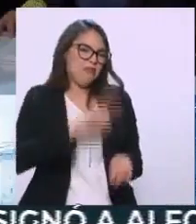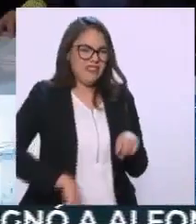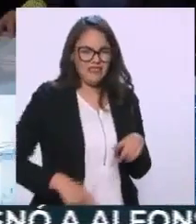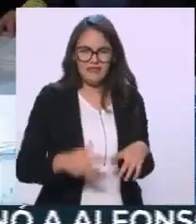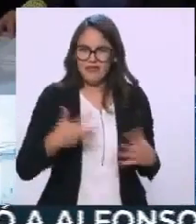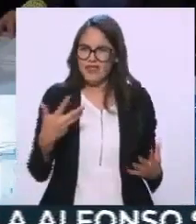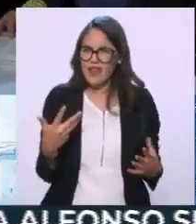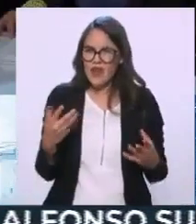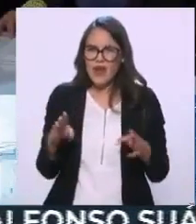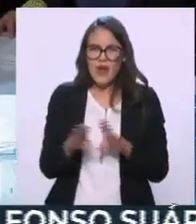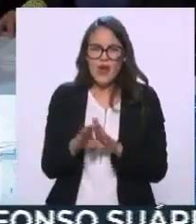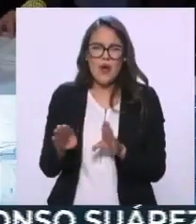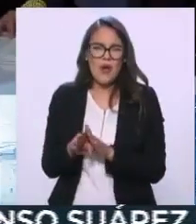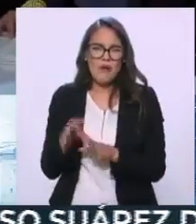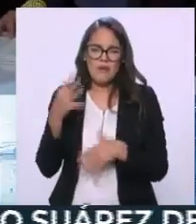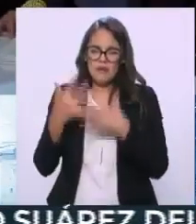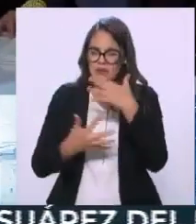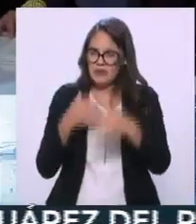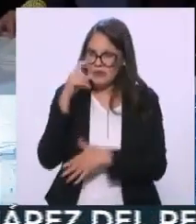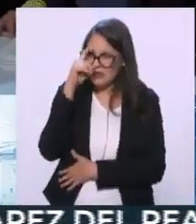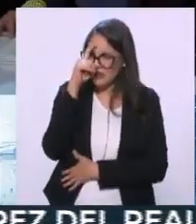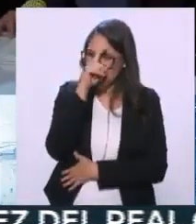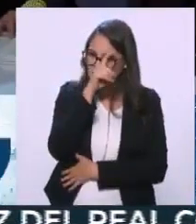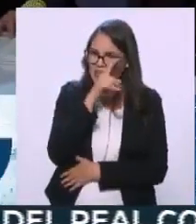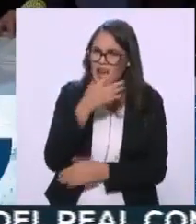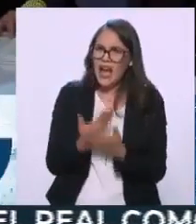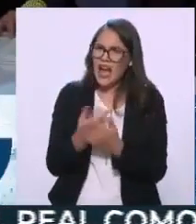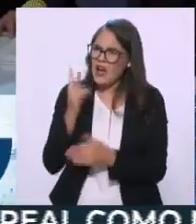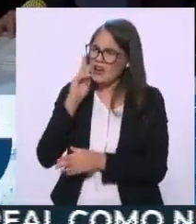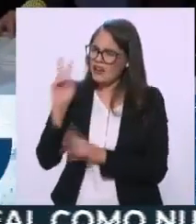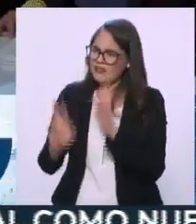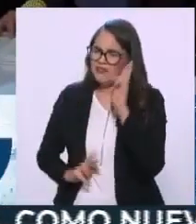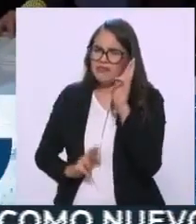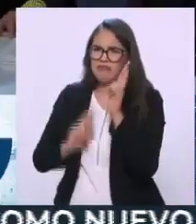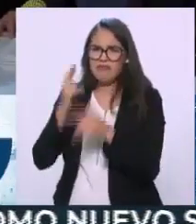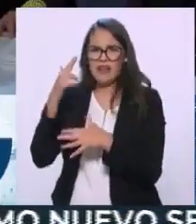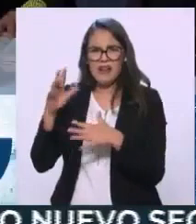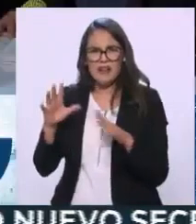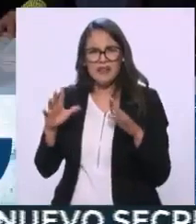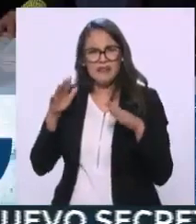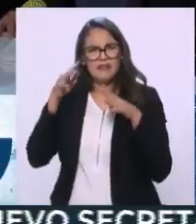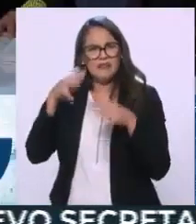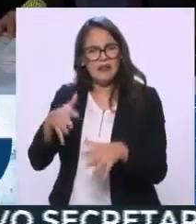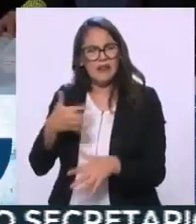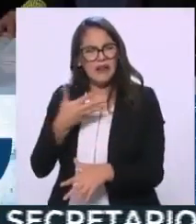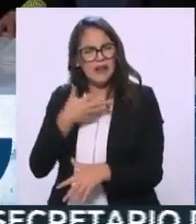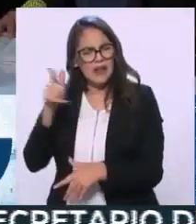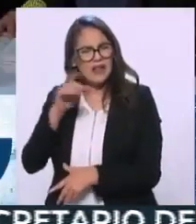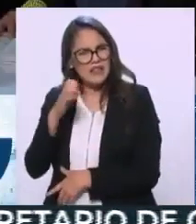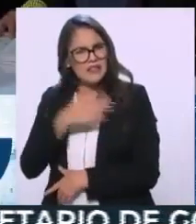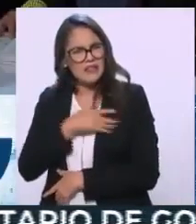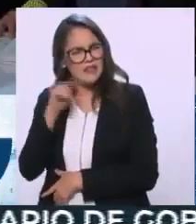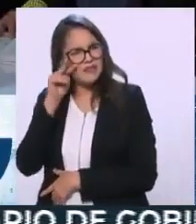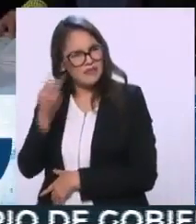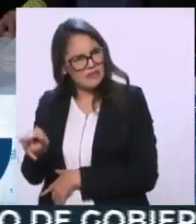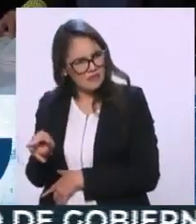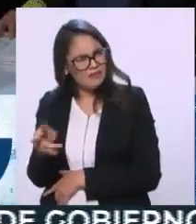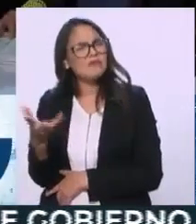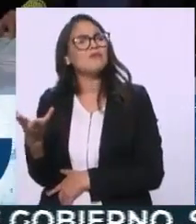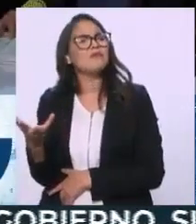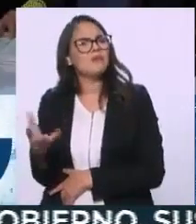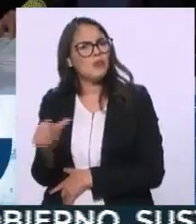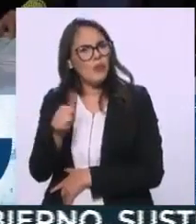quién se los arrebataba. Lo impresionante de esta manifestación, queridos compañeros y compañeras, es que había